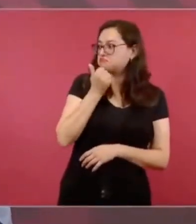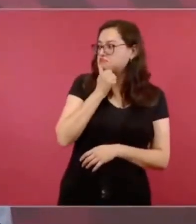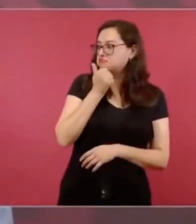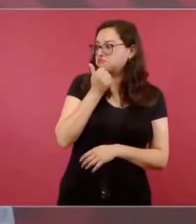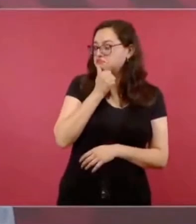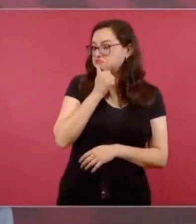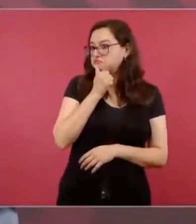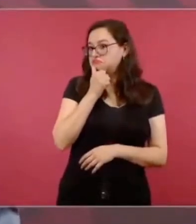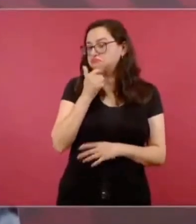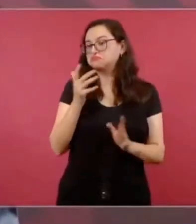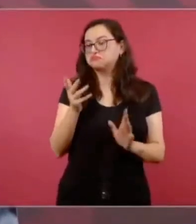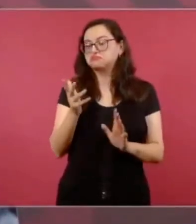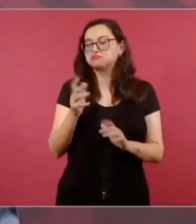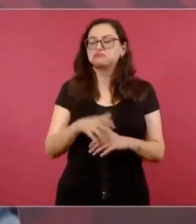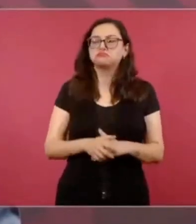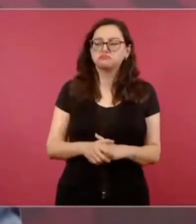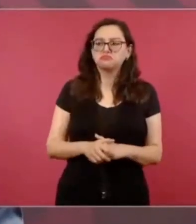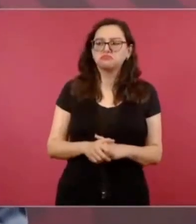Y dos,